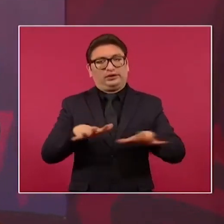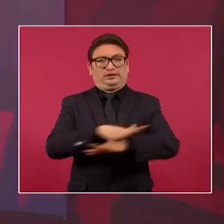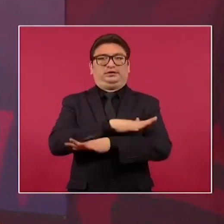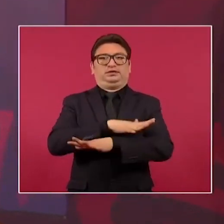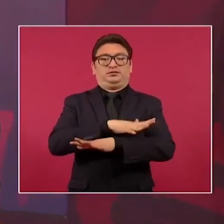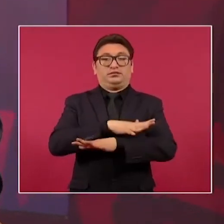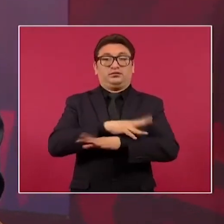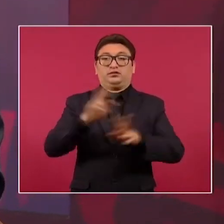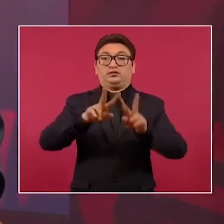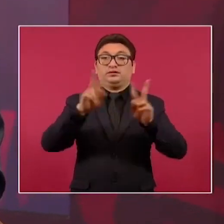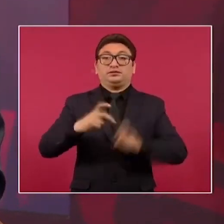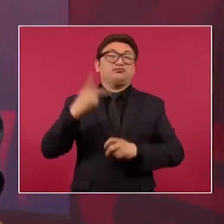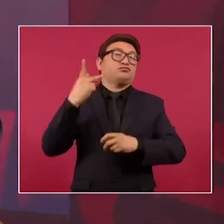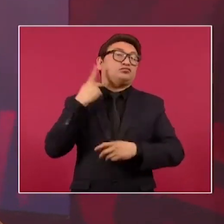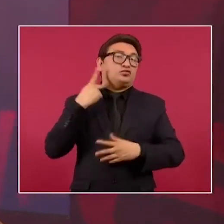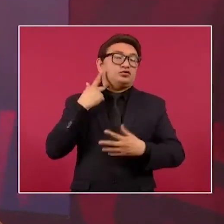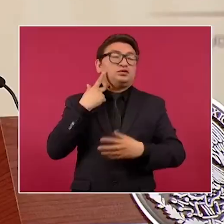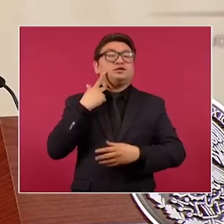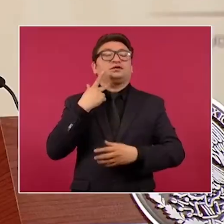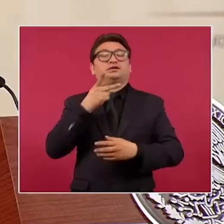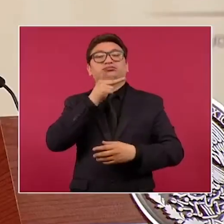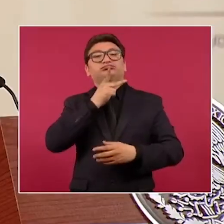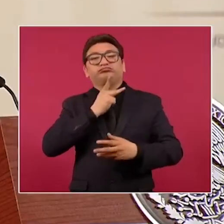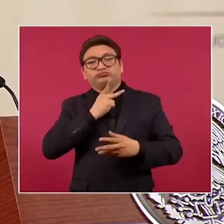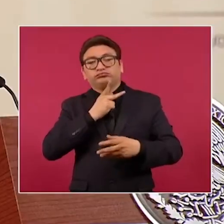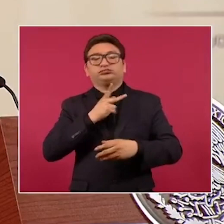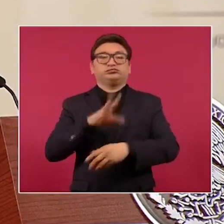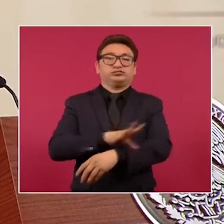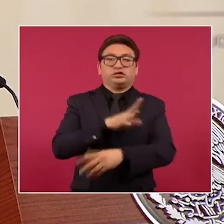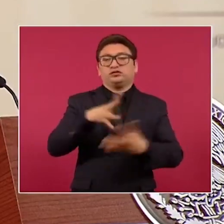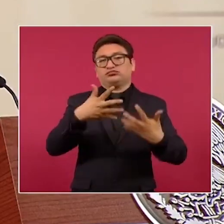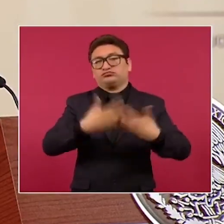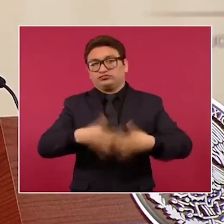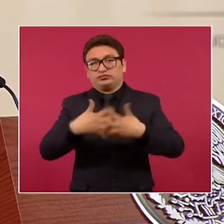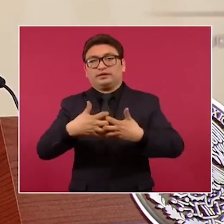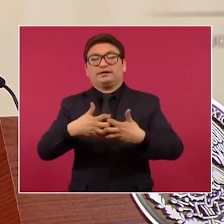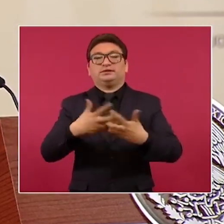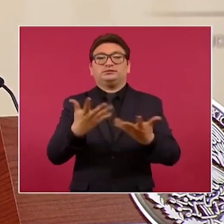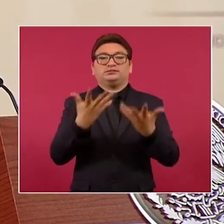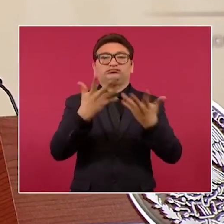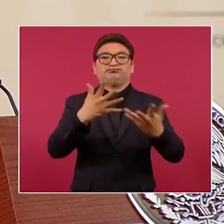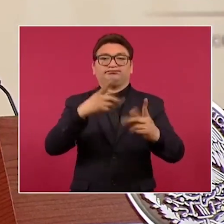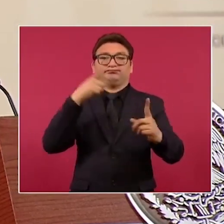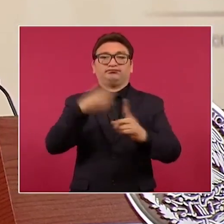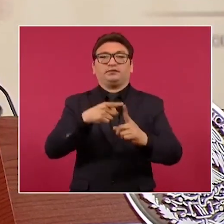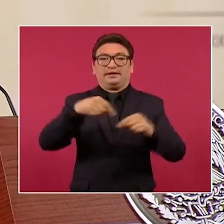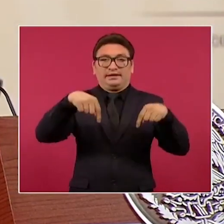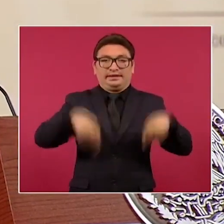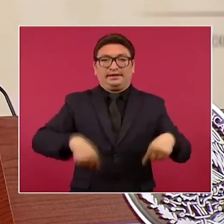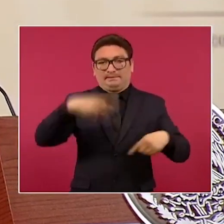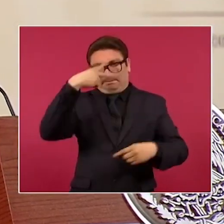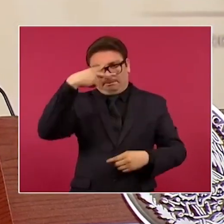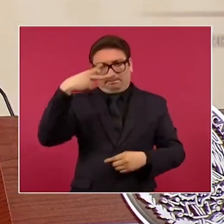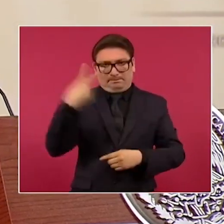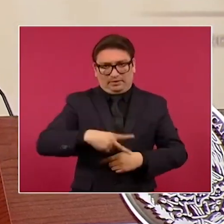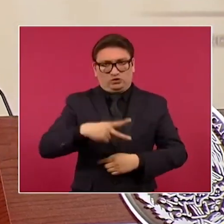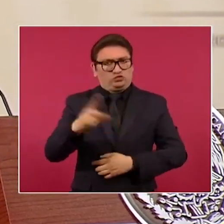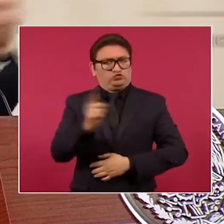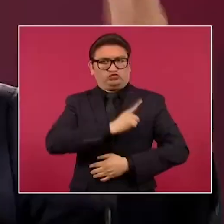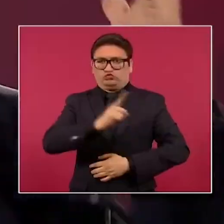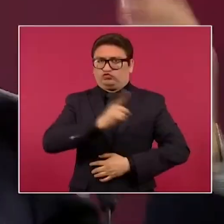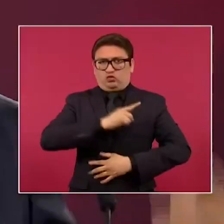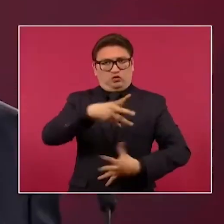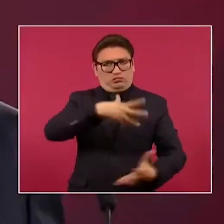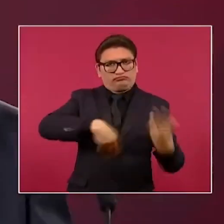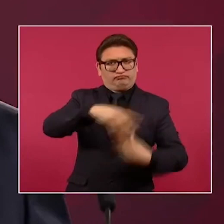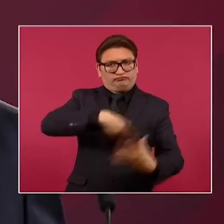política energética. Y nos hemos propuesto ser autosuficientes y ya lo estamos logrando y eso nos ha